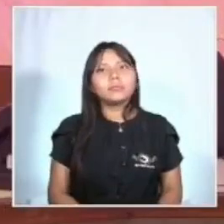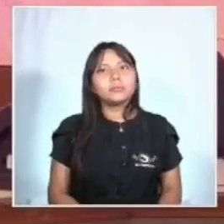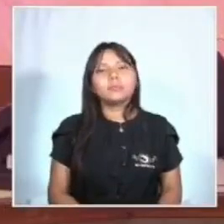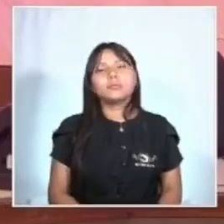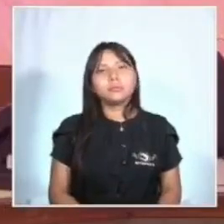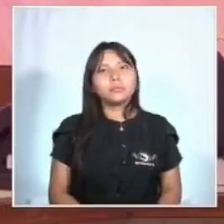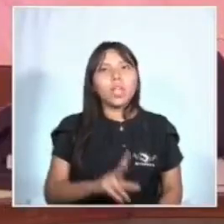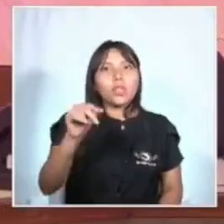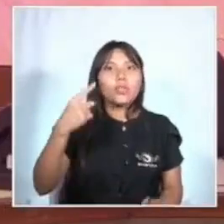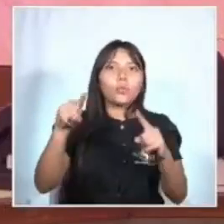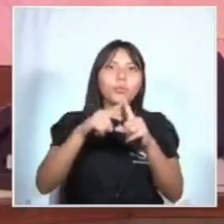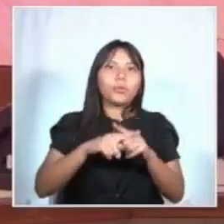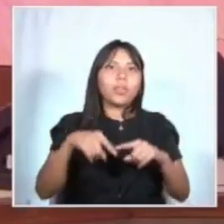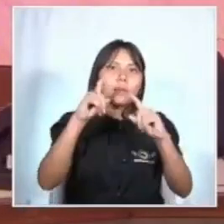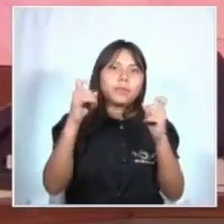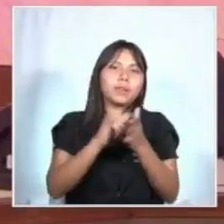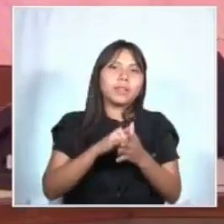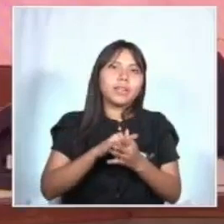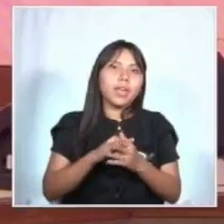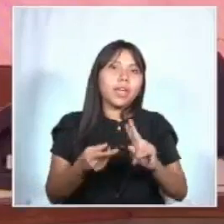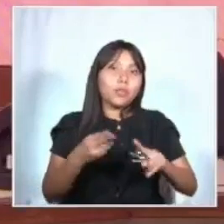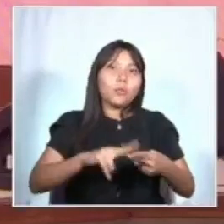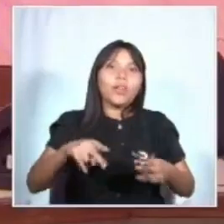No voy a preguntar qué número es, pero se ve que está caro.